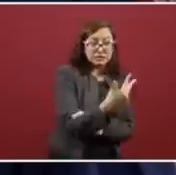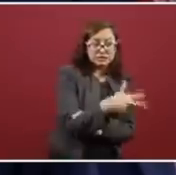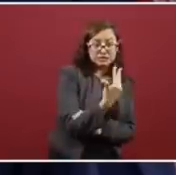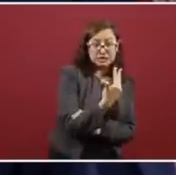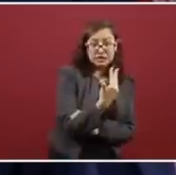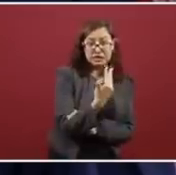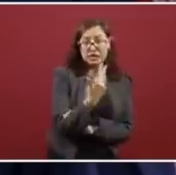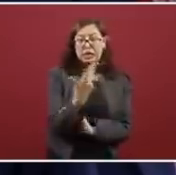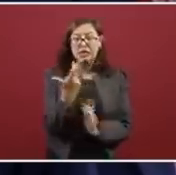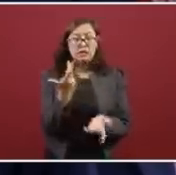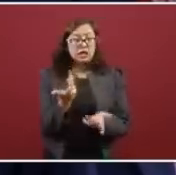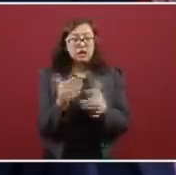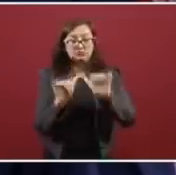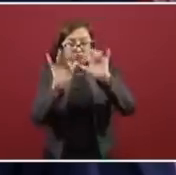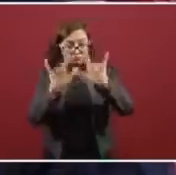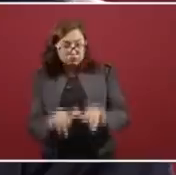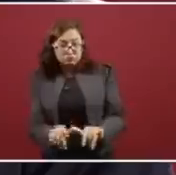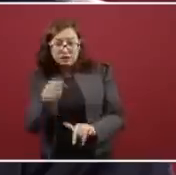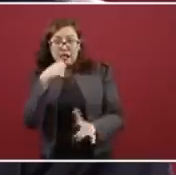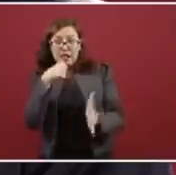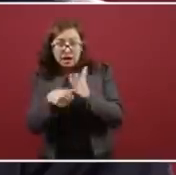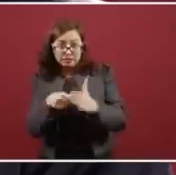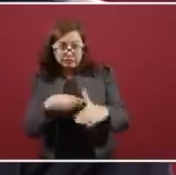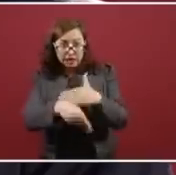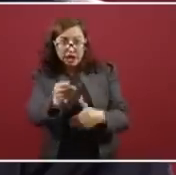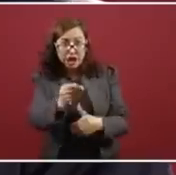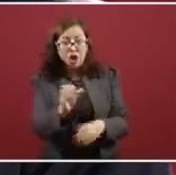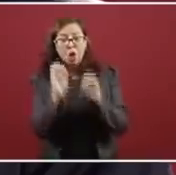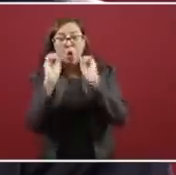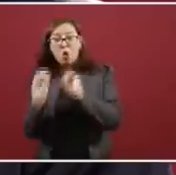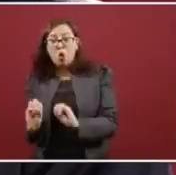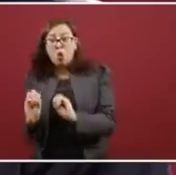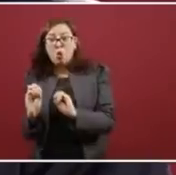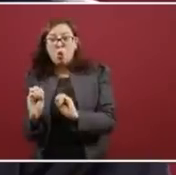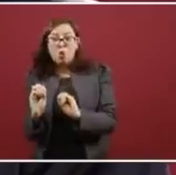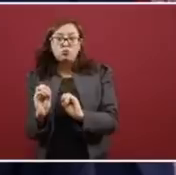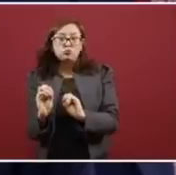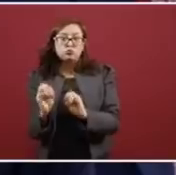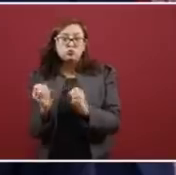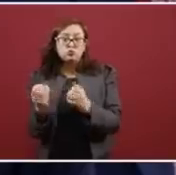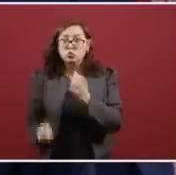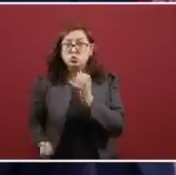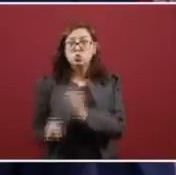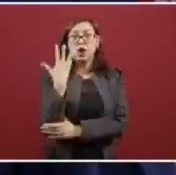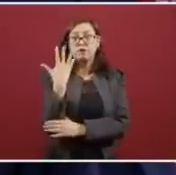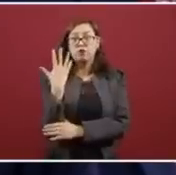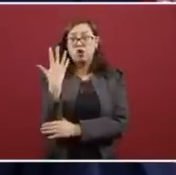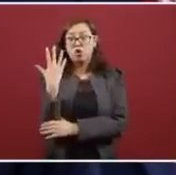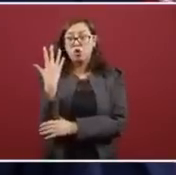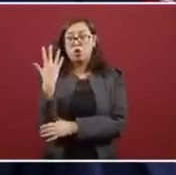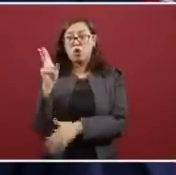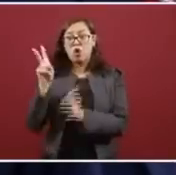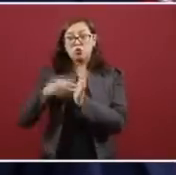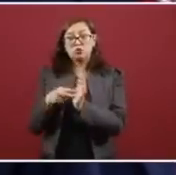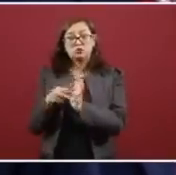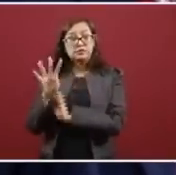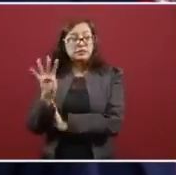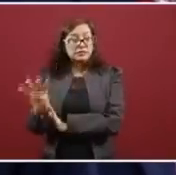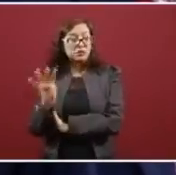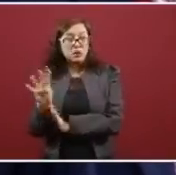la del memorándum y ya se implementa algo de la del